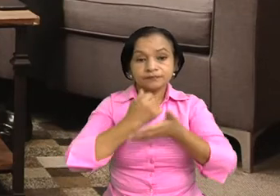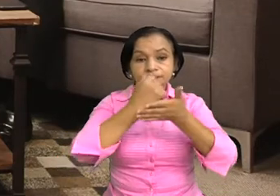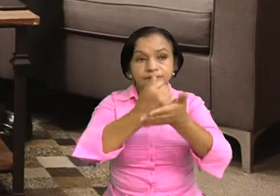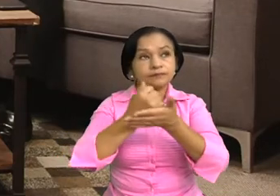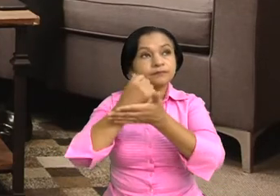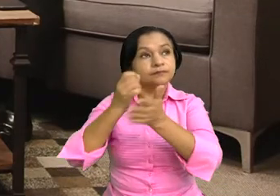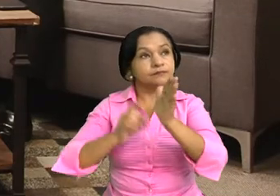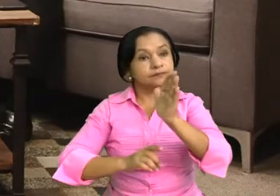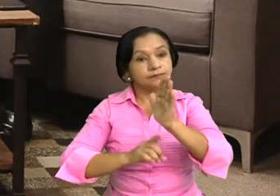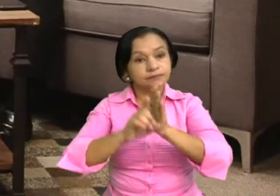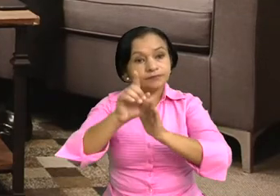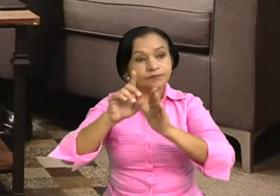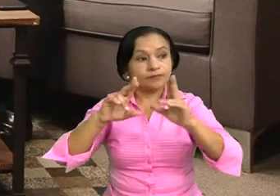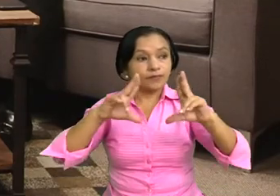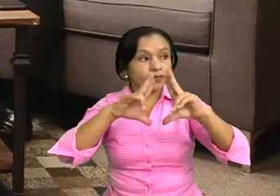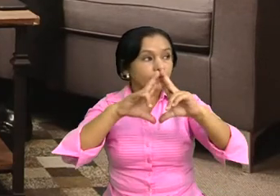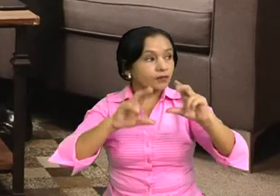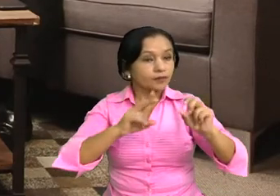nacional